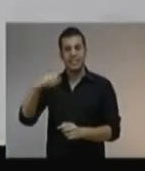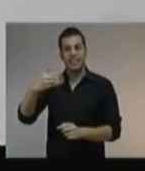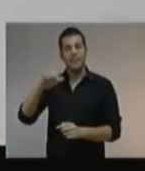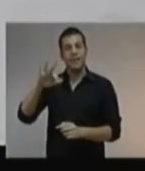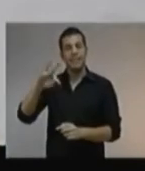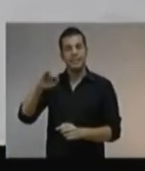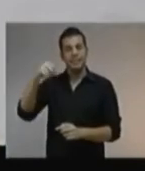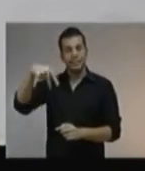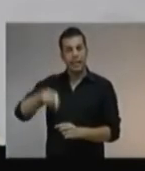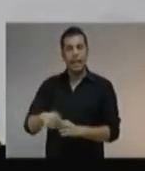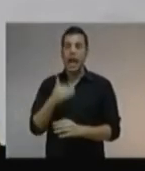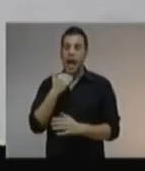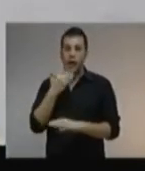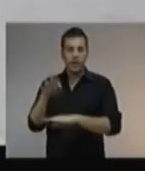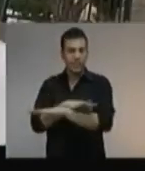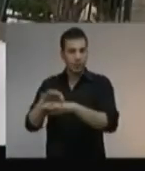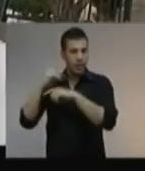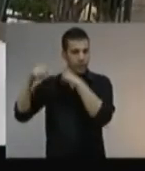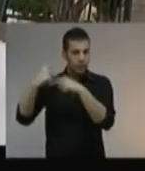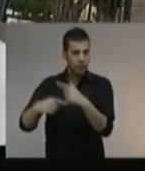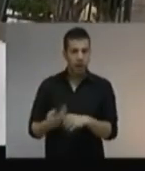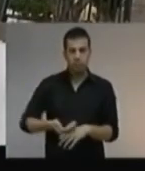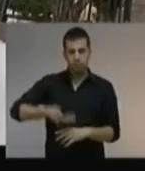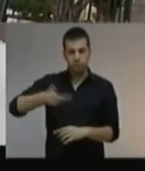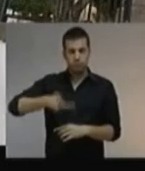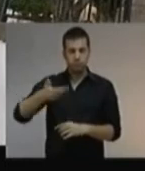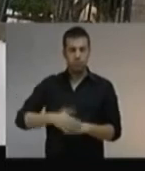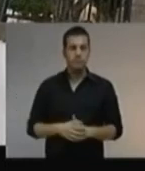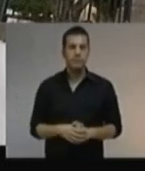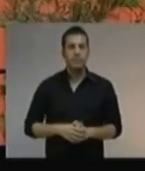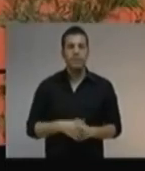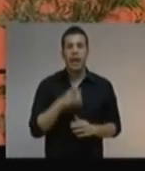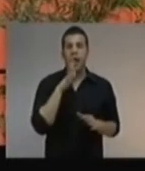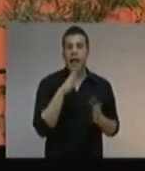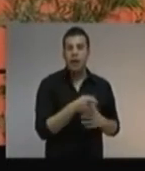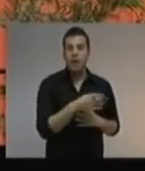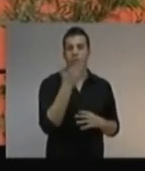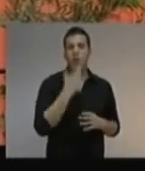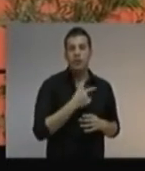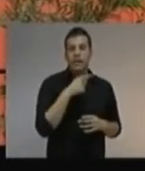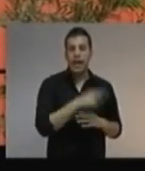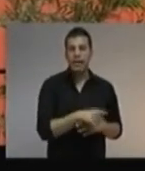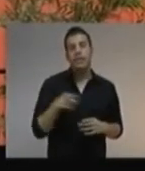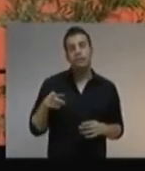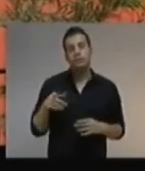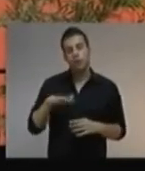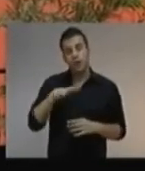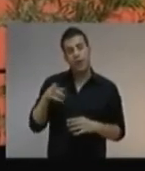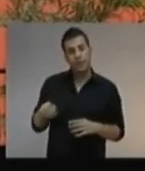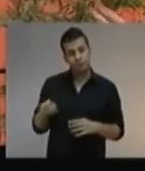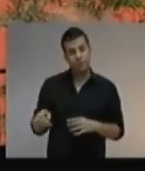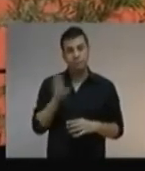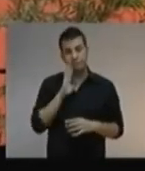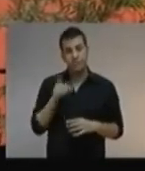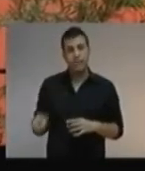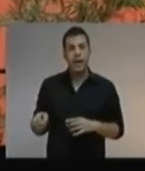la tradicional arquitectura canaria. Nos hemos acercado a conocer el antiquísimo pueblo de Agüimes y para ello hemos contactado con Francisco,